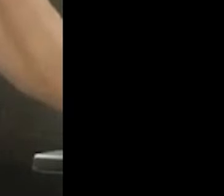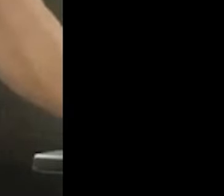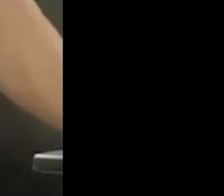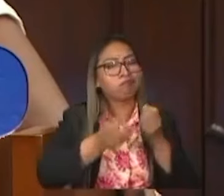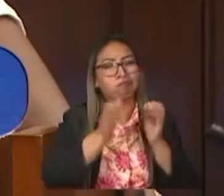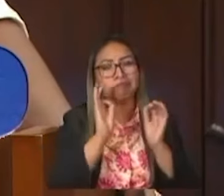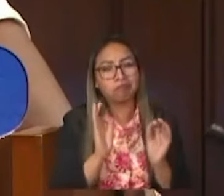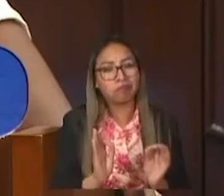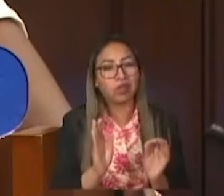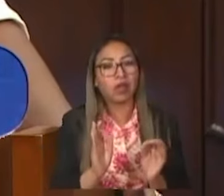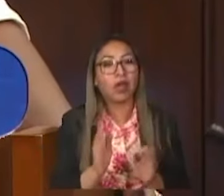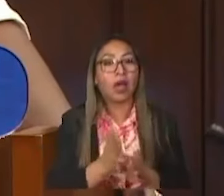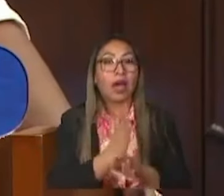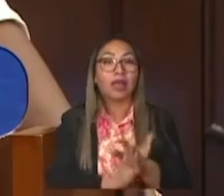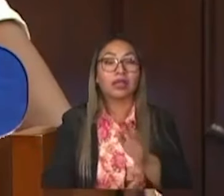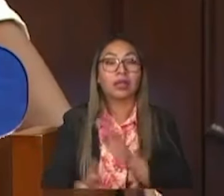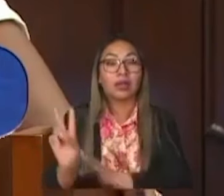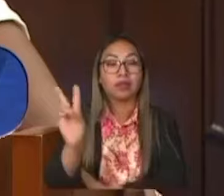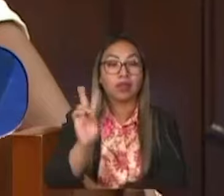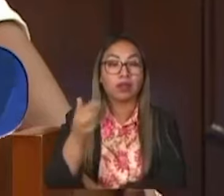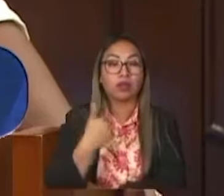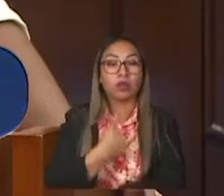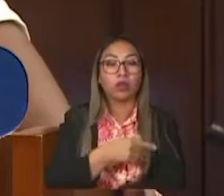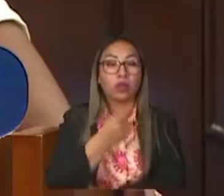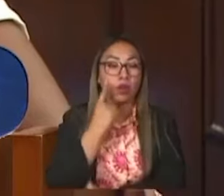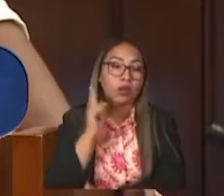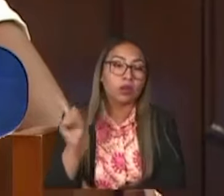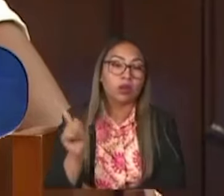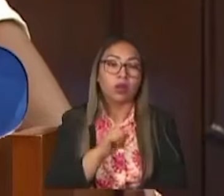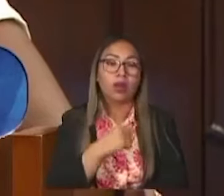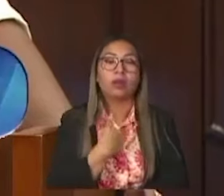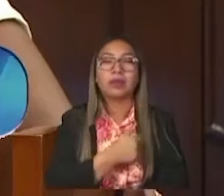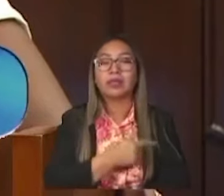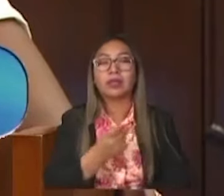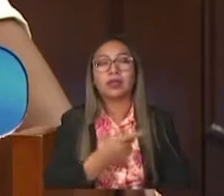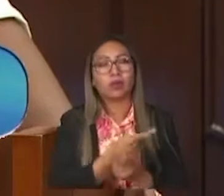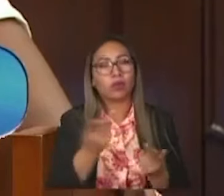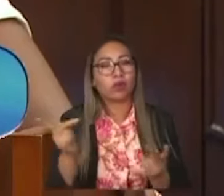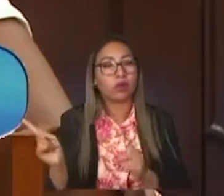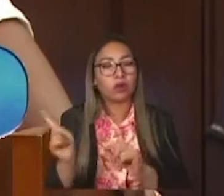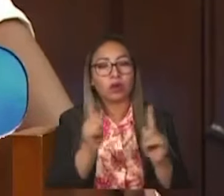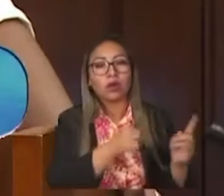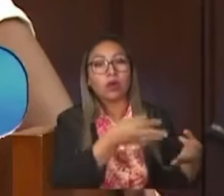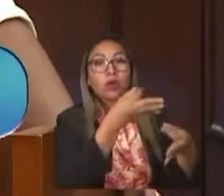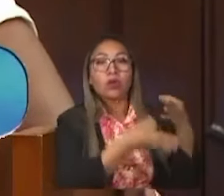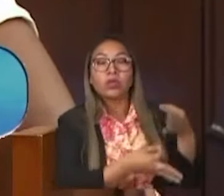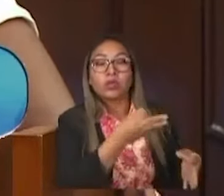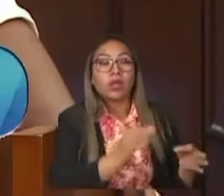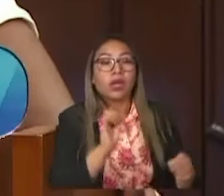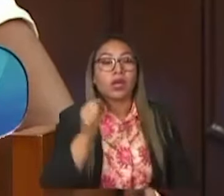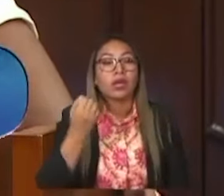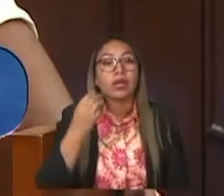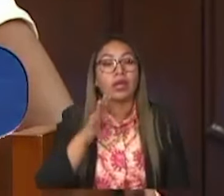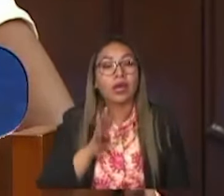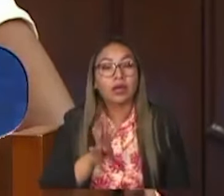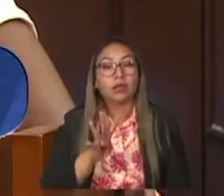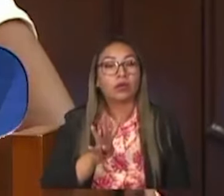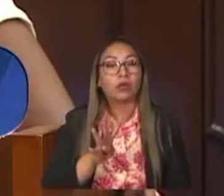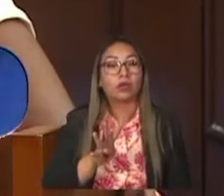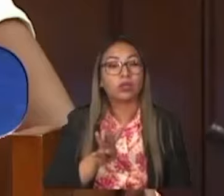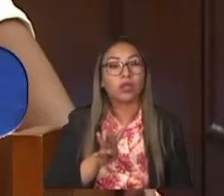Así es que quiero hacer. Antes del viernes, nosotros estamos presentando una denuncia ante el Ministerio Público porque hemos encontrado 14 muertos